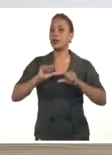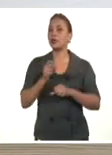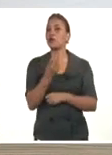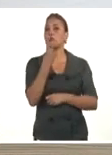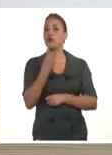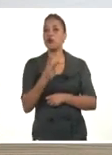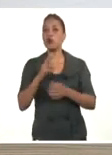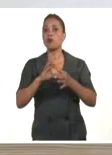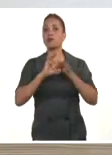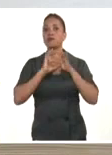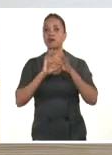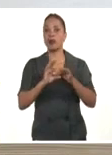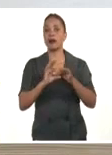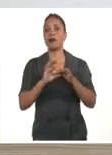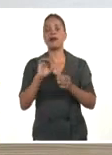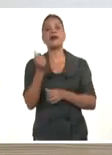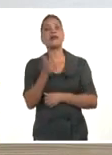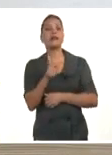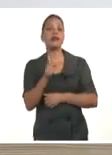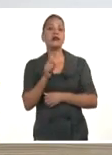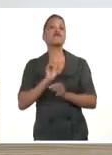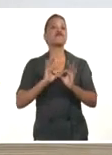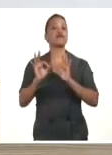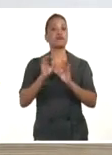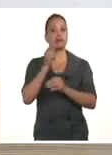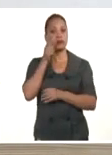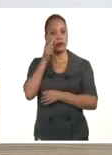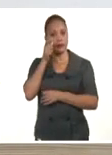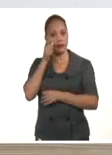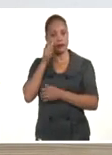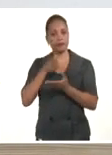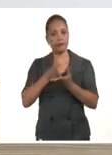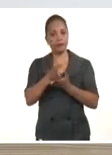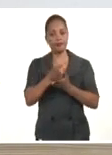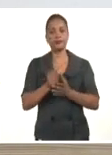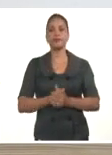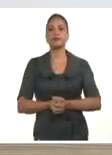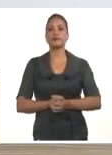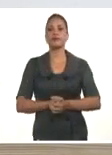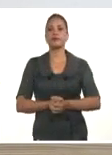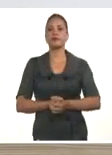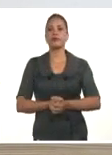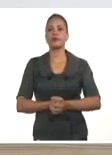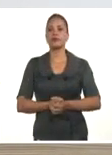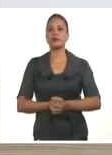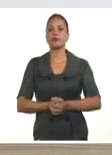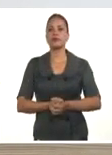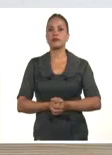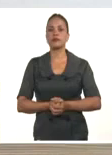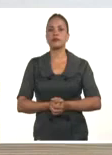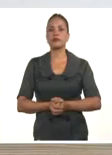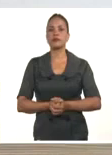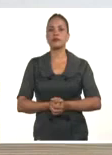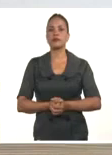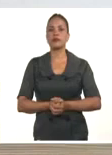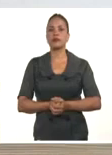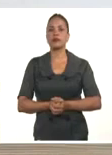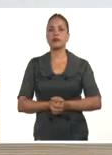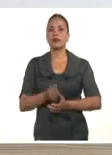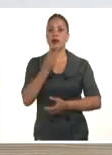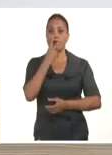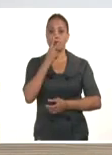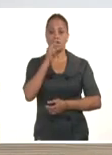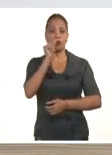graves y 10 de cuidado. La atención hospitalaria a los pacientes